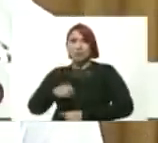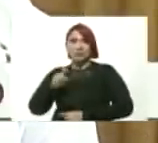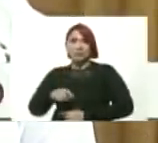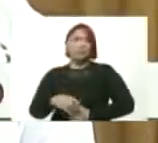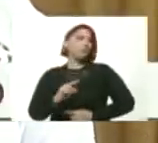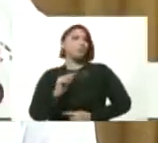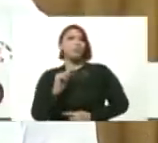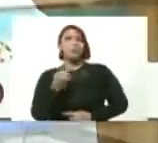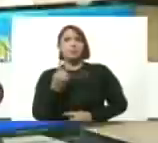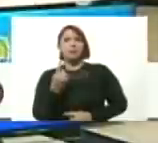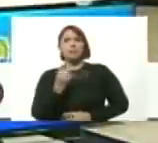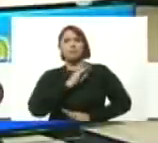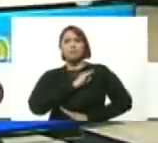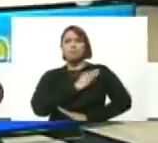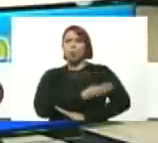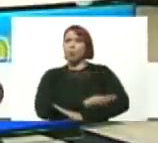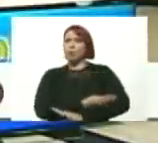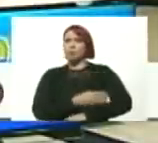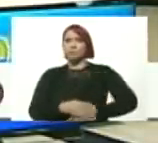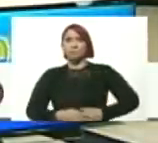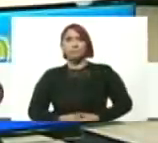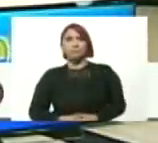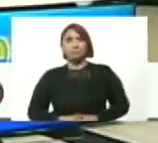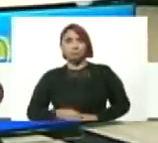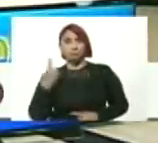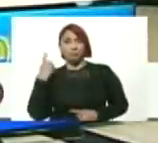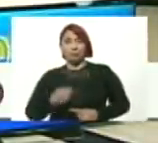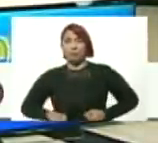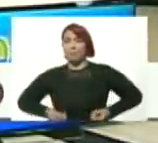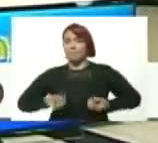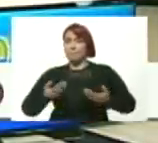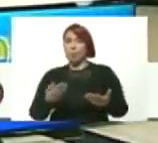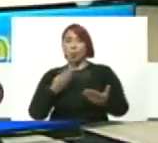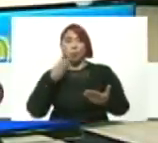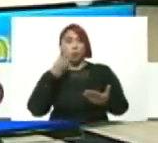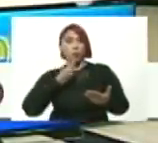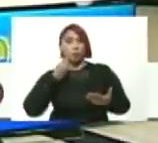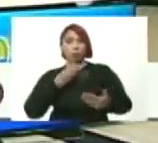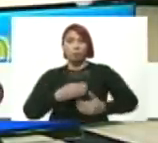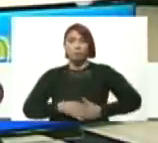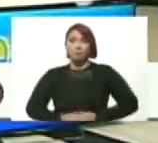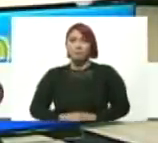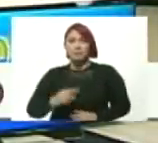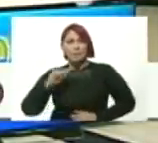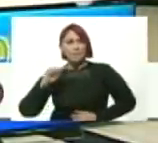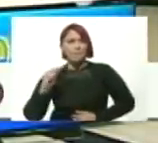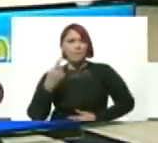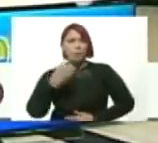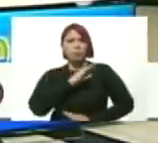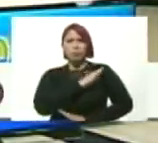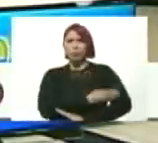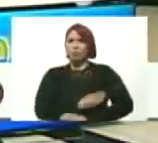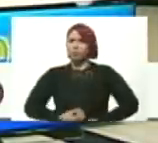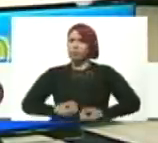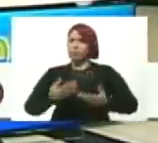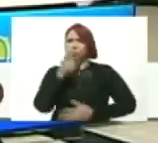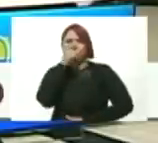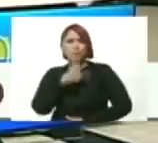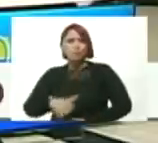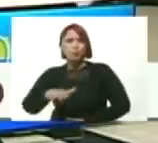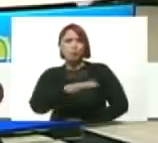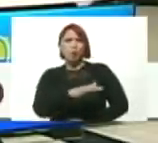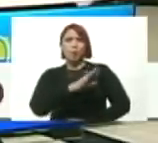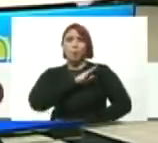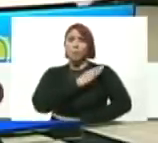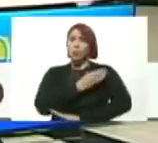primer poder que hay que darle a la juventud el primer poder que hay que darle al pueblo es el